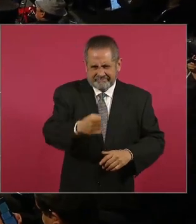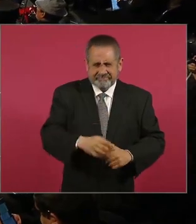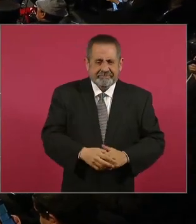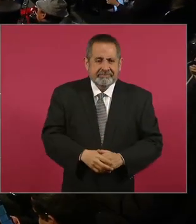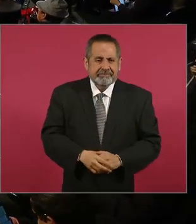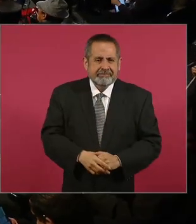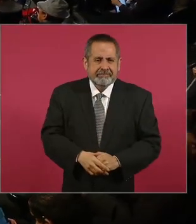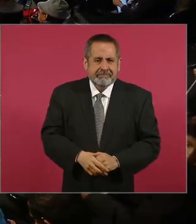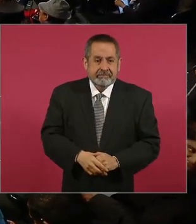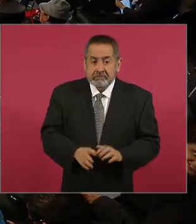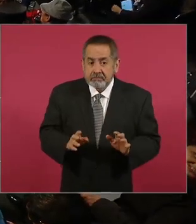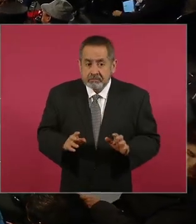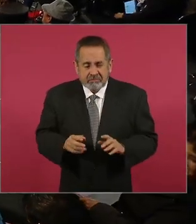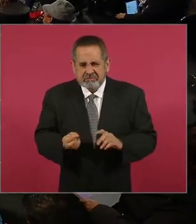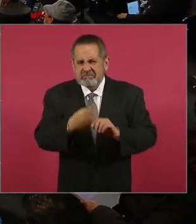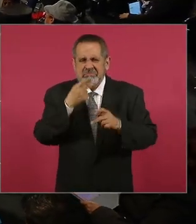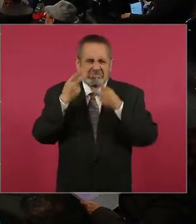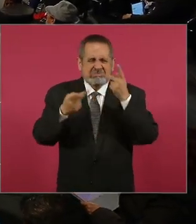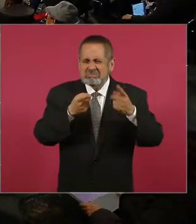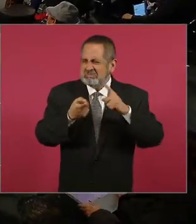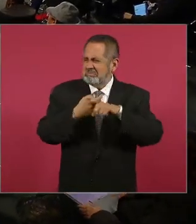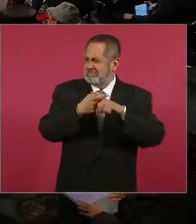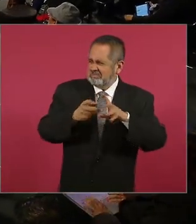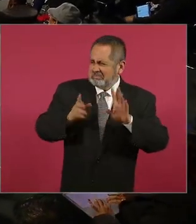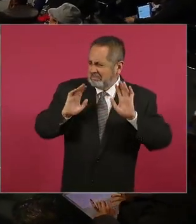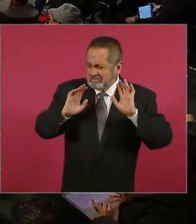Ah, no, no sé si echó madres, pero sí ya están.